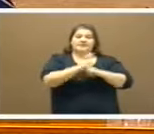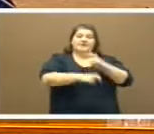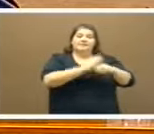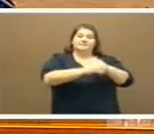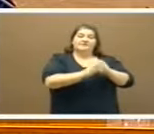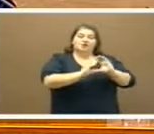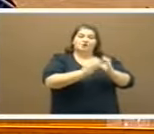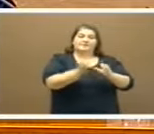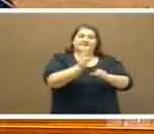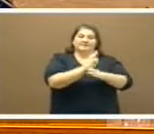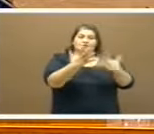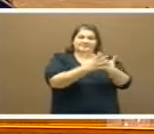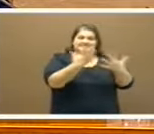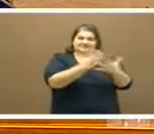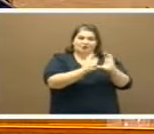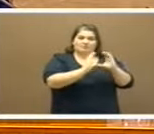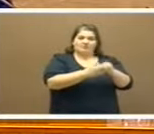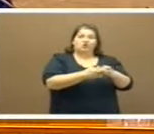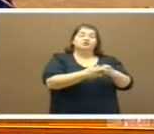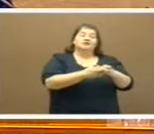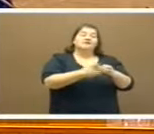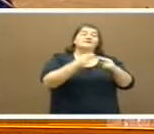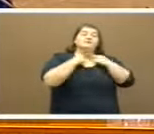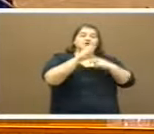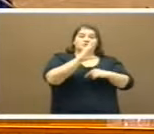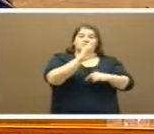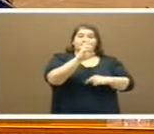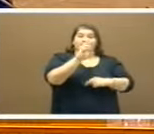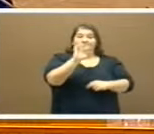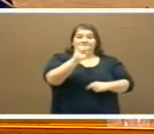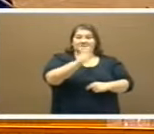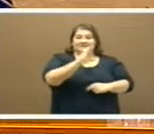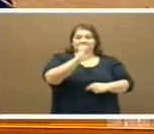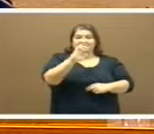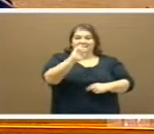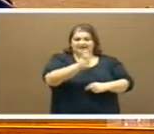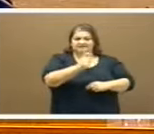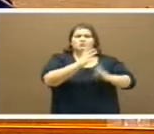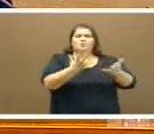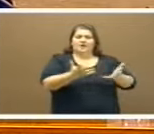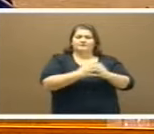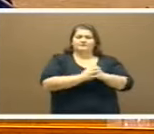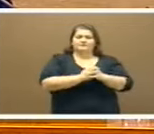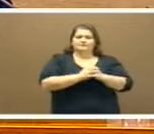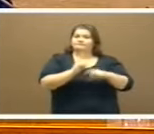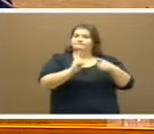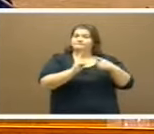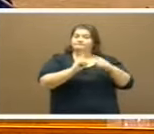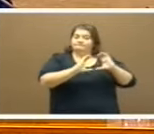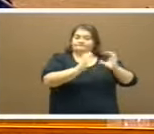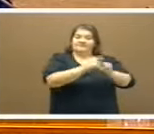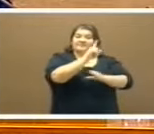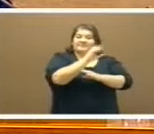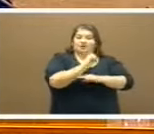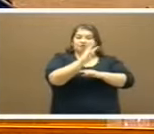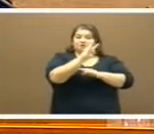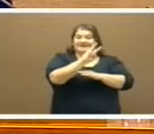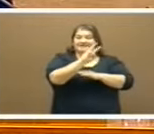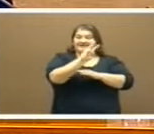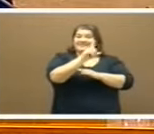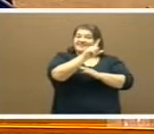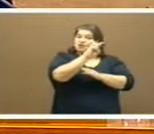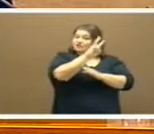Grupo Parlamentario Mixto, la Agrupación de Diputados Regionalistas del PRE-CRES, son las siguientes. Las comprendidas entre la